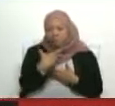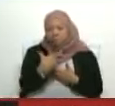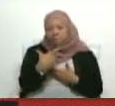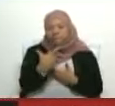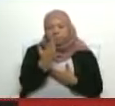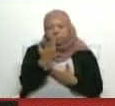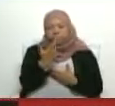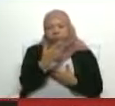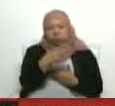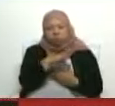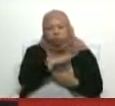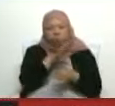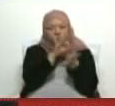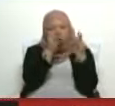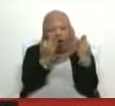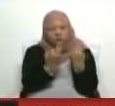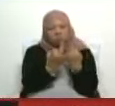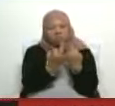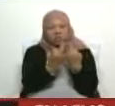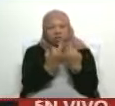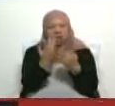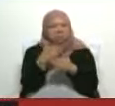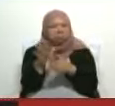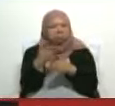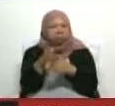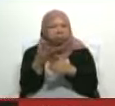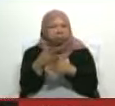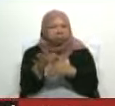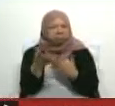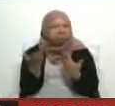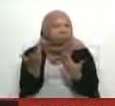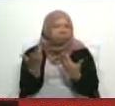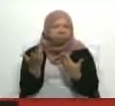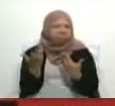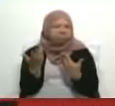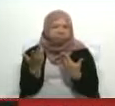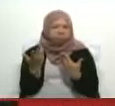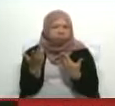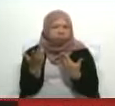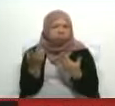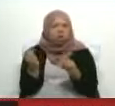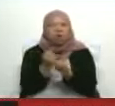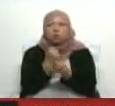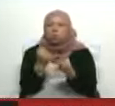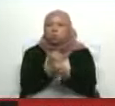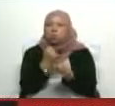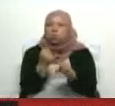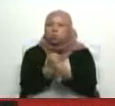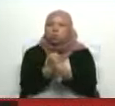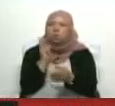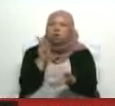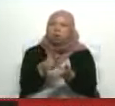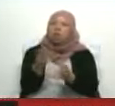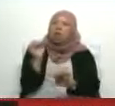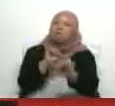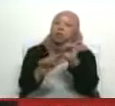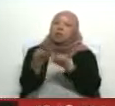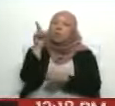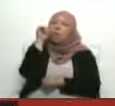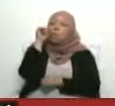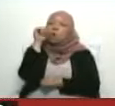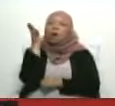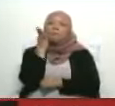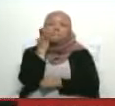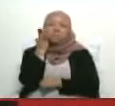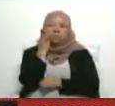Si no les importan su propia familia ni a sí mismos, usted cree, ciudadano trabajador, padre de familia, ciudadana, ama de